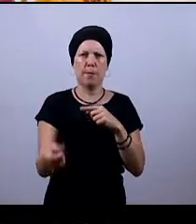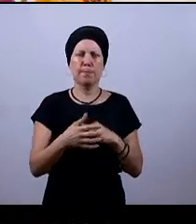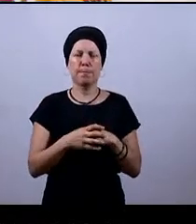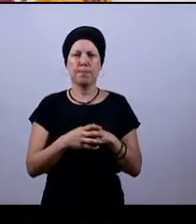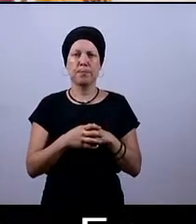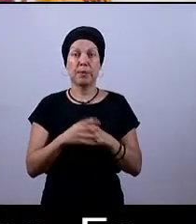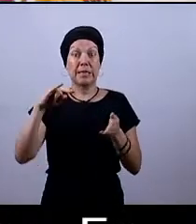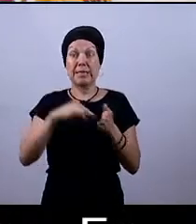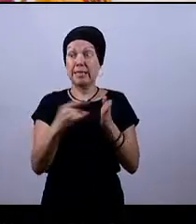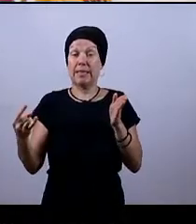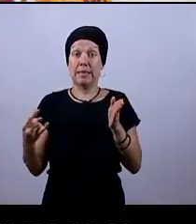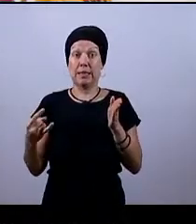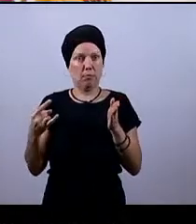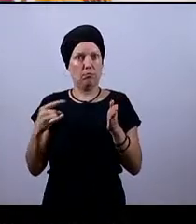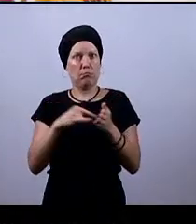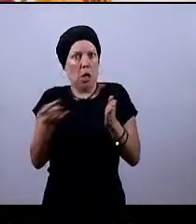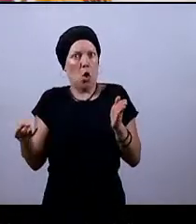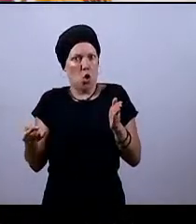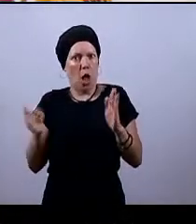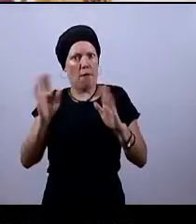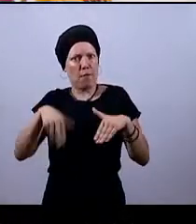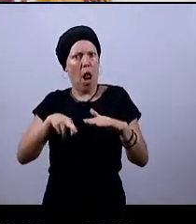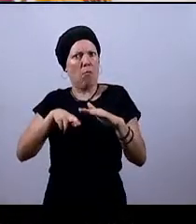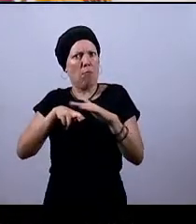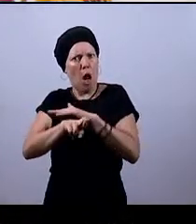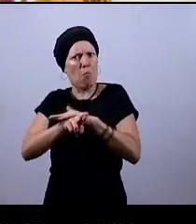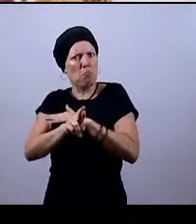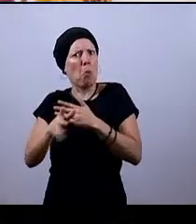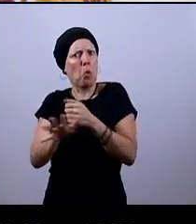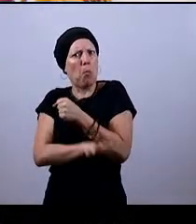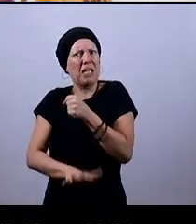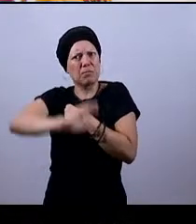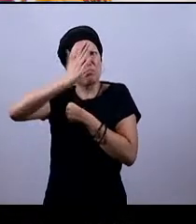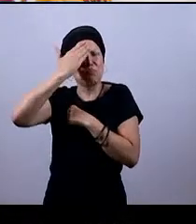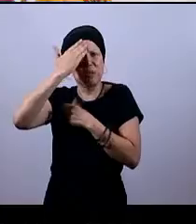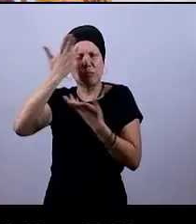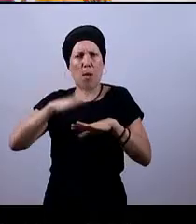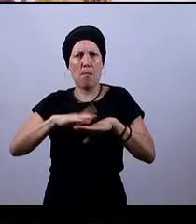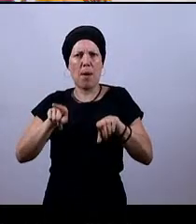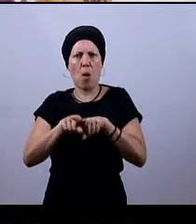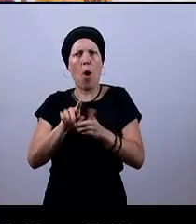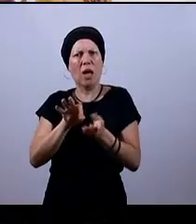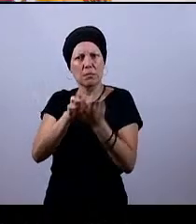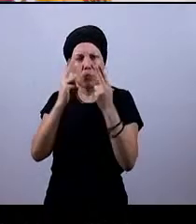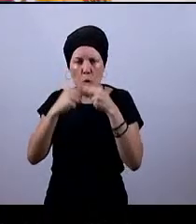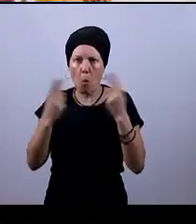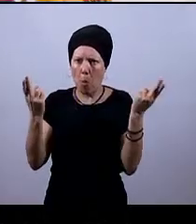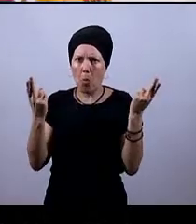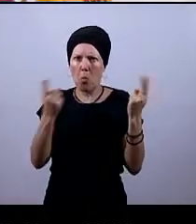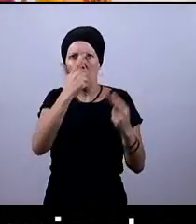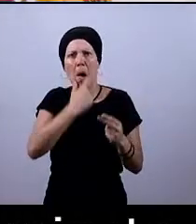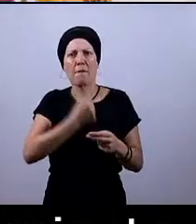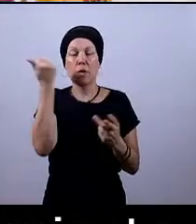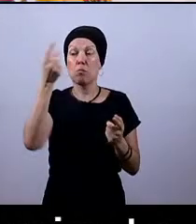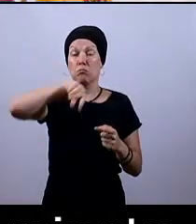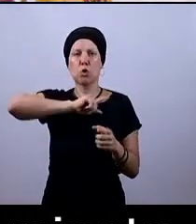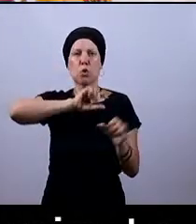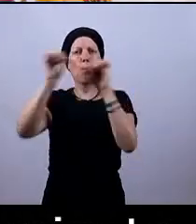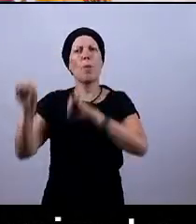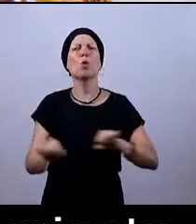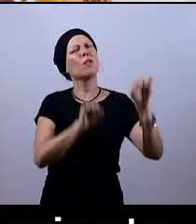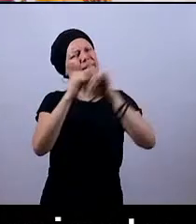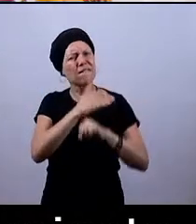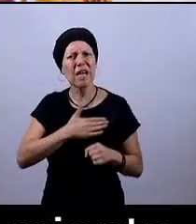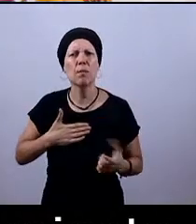las tecnologías resultan una herramienta fundamental, principal, para dar ese servicio público. Queremos protegernos